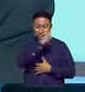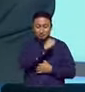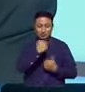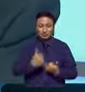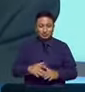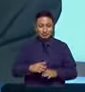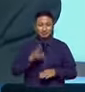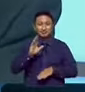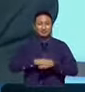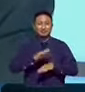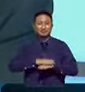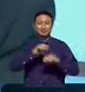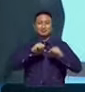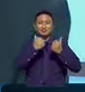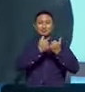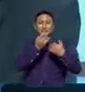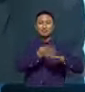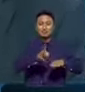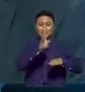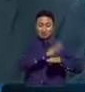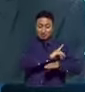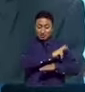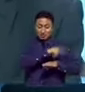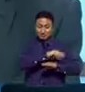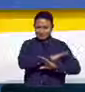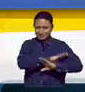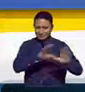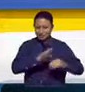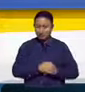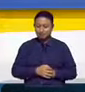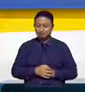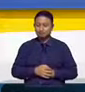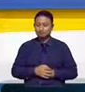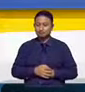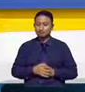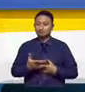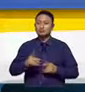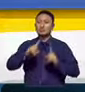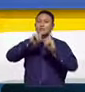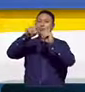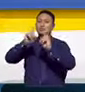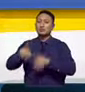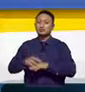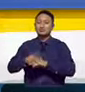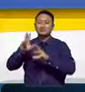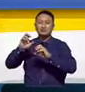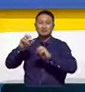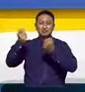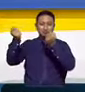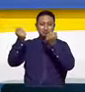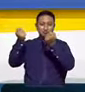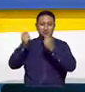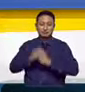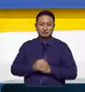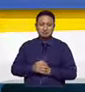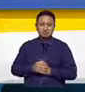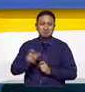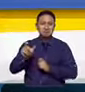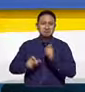pagar por no tener una asamblea que realmente haga fiscalización. Yo quiero preguntarles a ambos este tema de la gobernabilidad, ¿no? Porque mucha gente